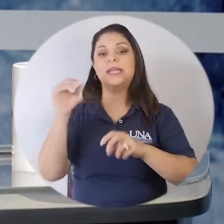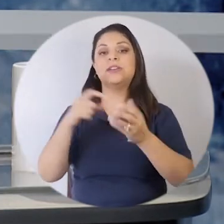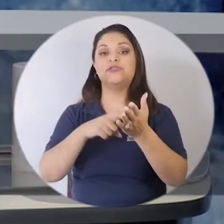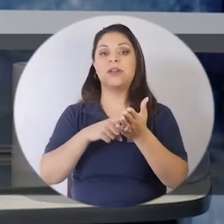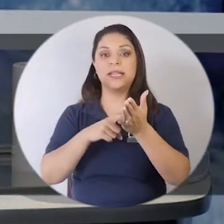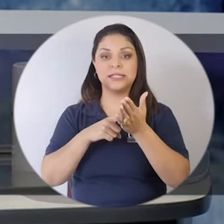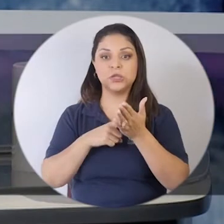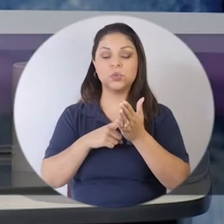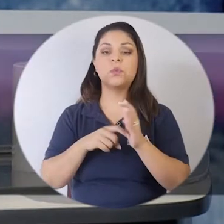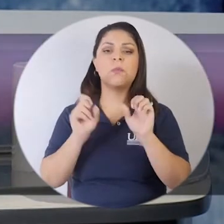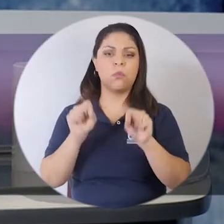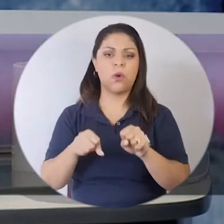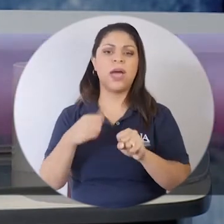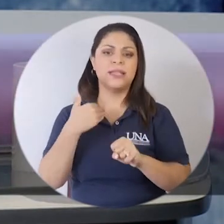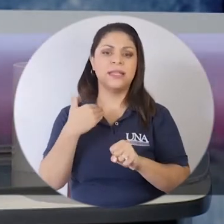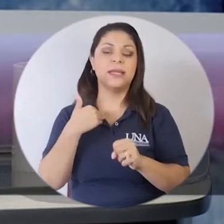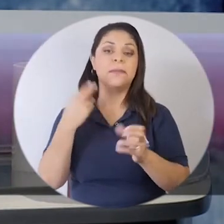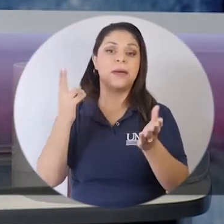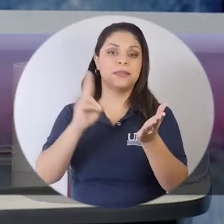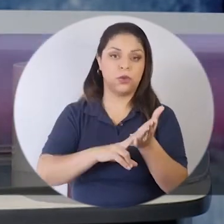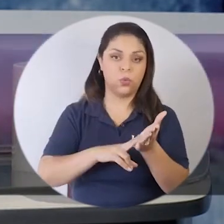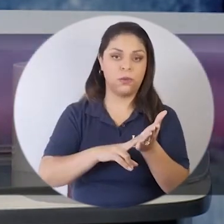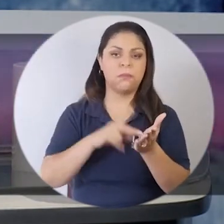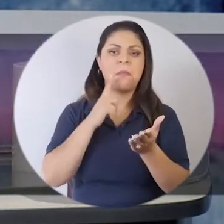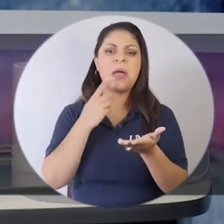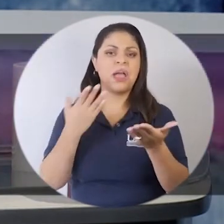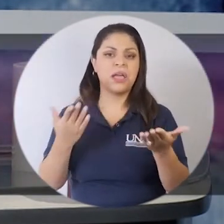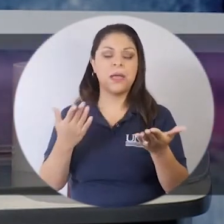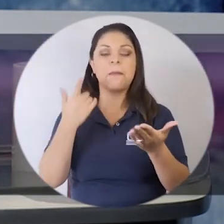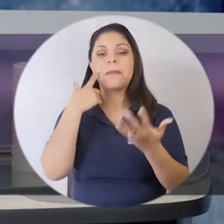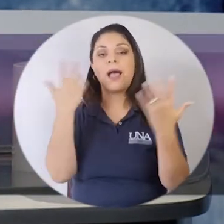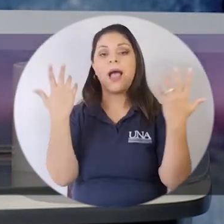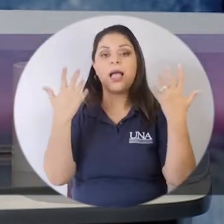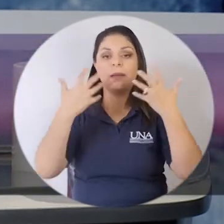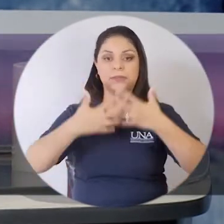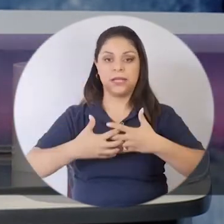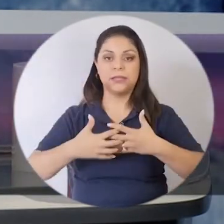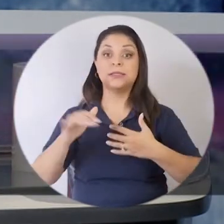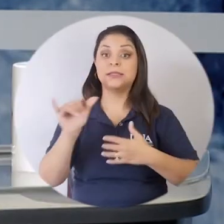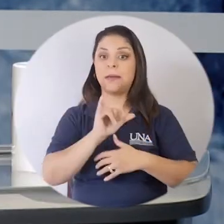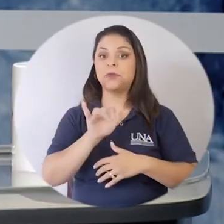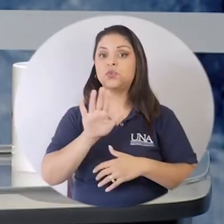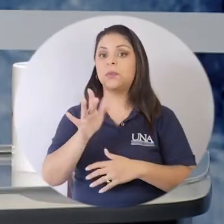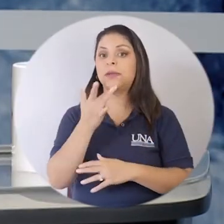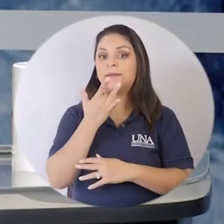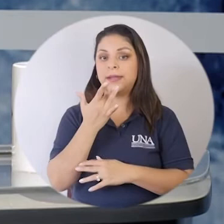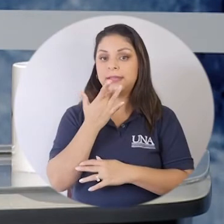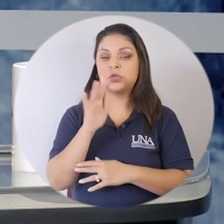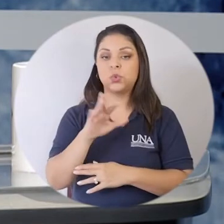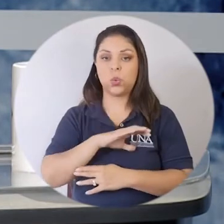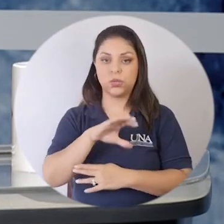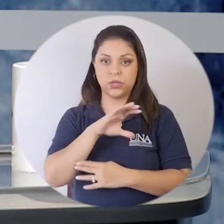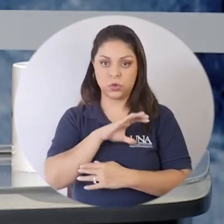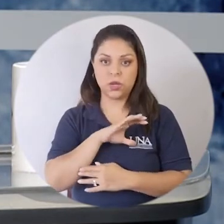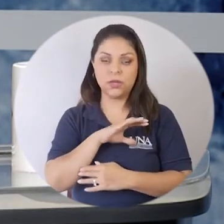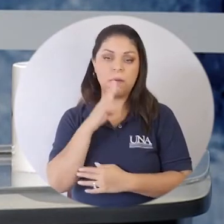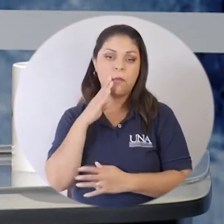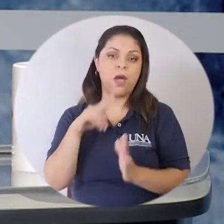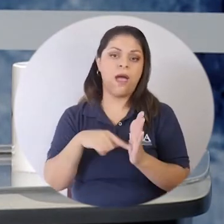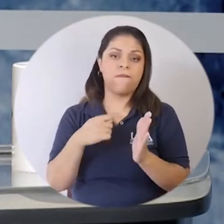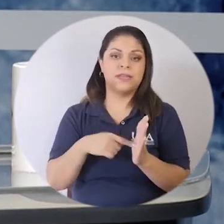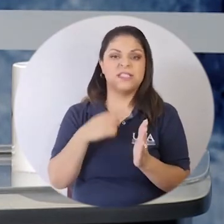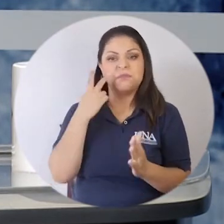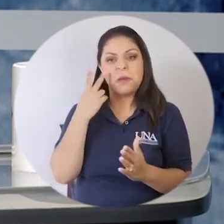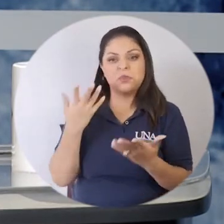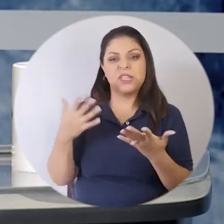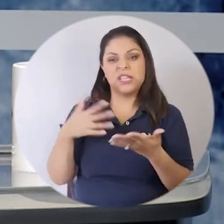de requisitos, puede optar por una matrícula. ¿Para qué? Para que lo adapte también a su preferencia, sus condiciones, porque a